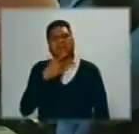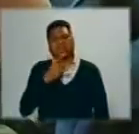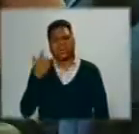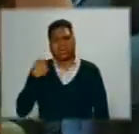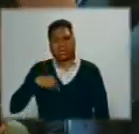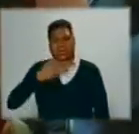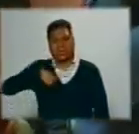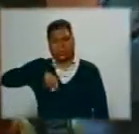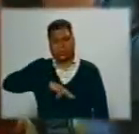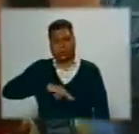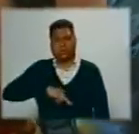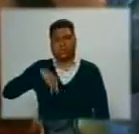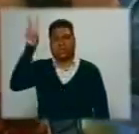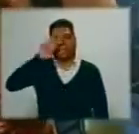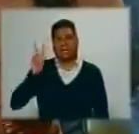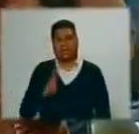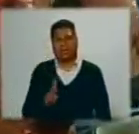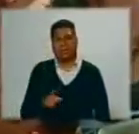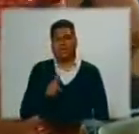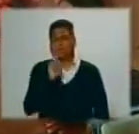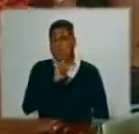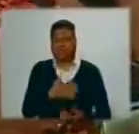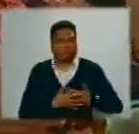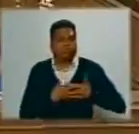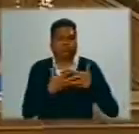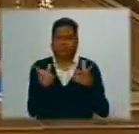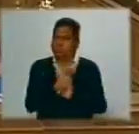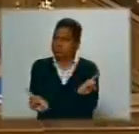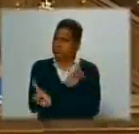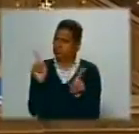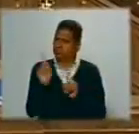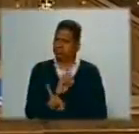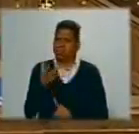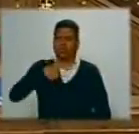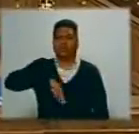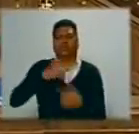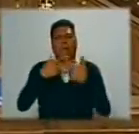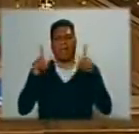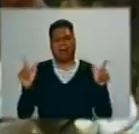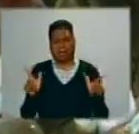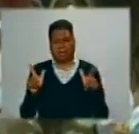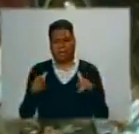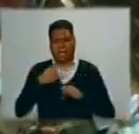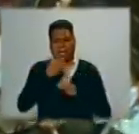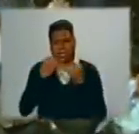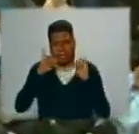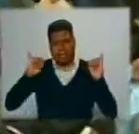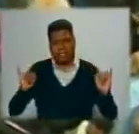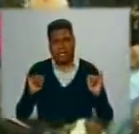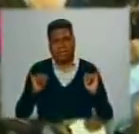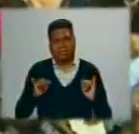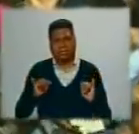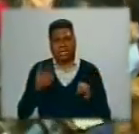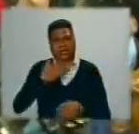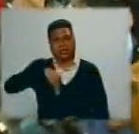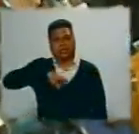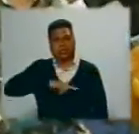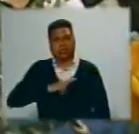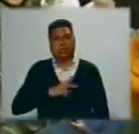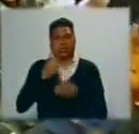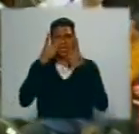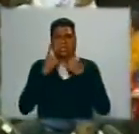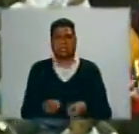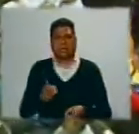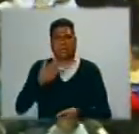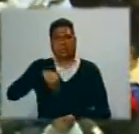nosotros, esa Venezuela que no estamos dispuestos a entregar. Nosotros somos libres, independientes y soberanos, y decidimos entre